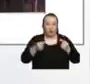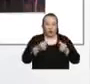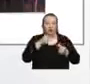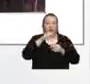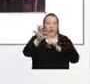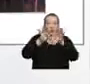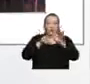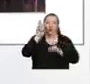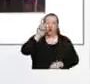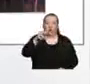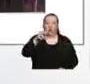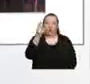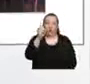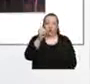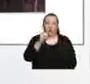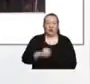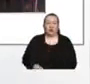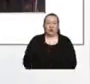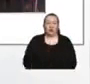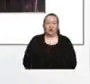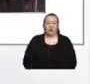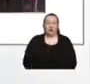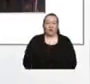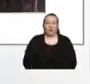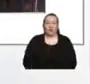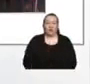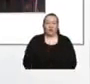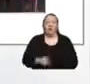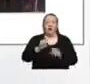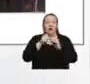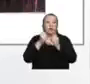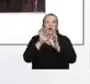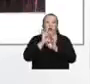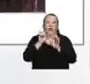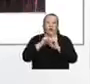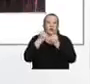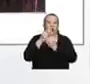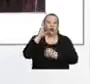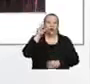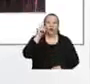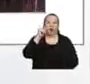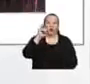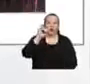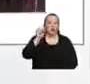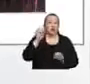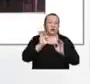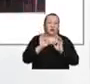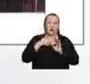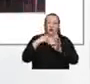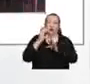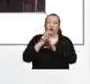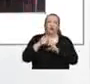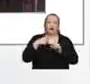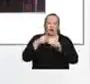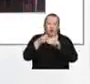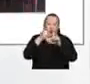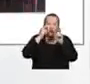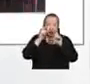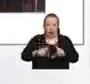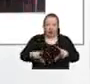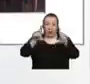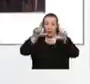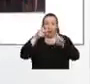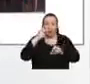que tenía que hablar pues la sociedad no tenía nada que ver con vanish y nos lo que hablas y lo que en primera para iniciando el informe a los accionistas